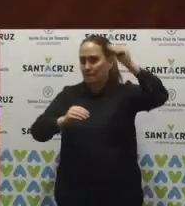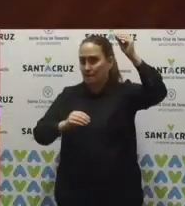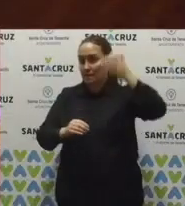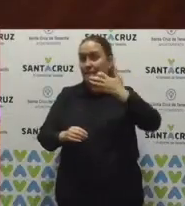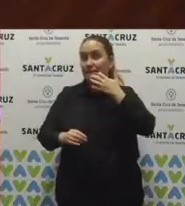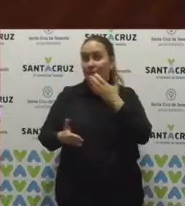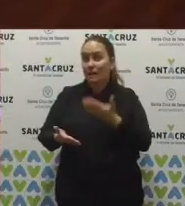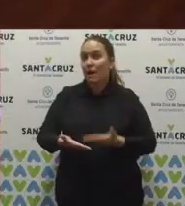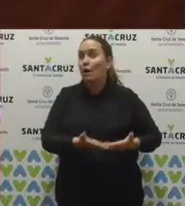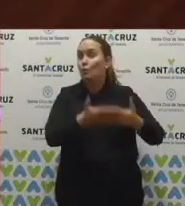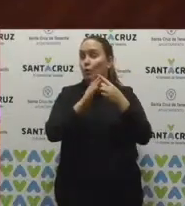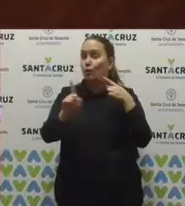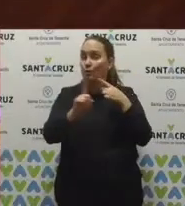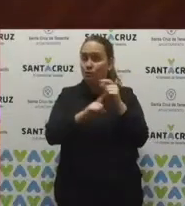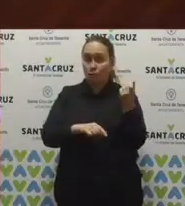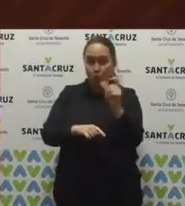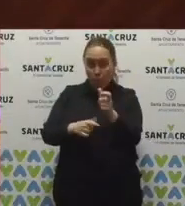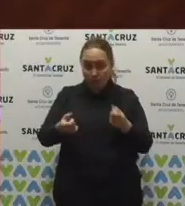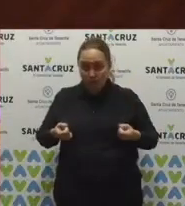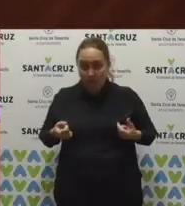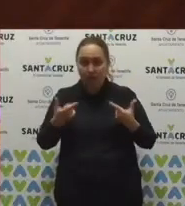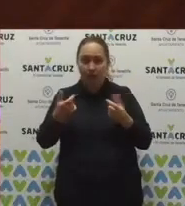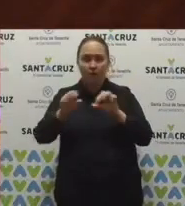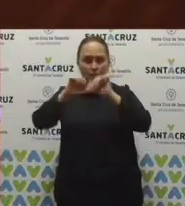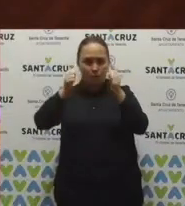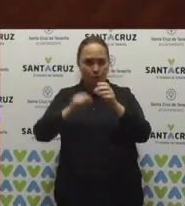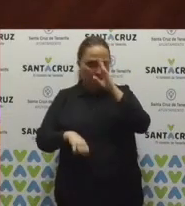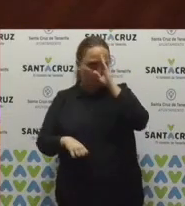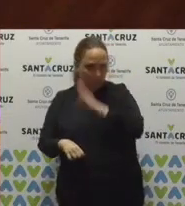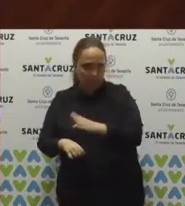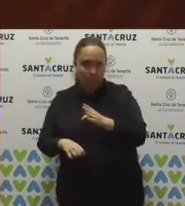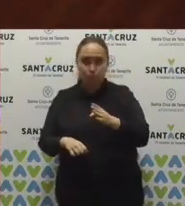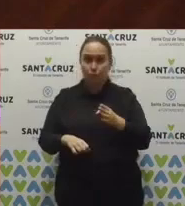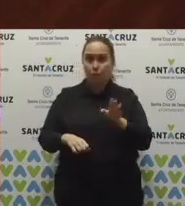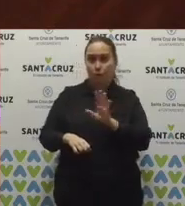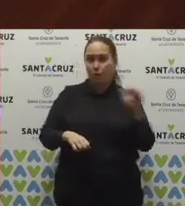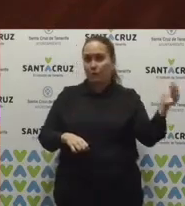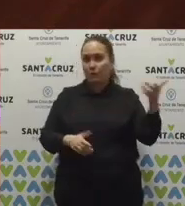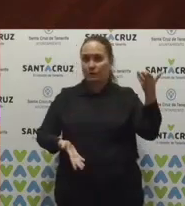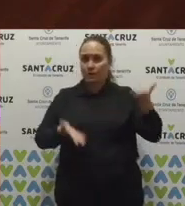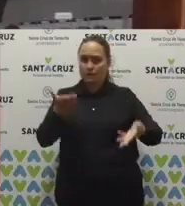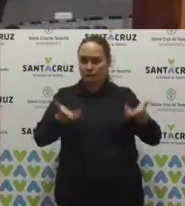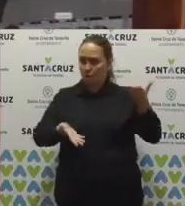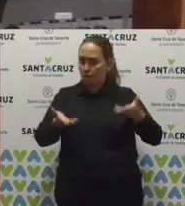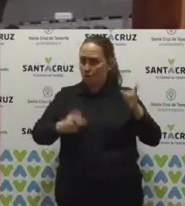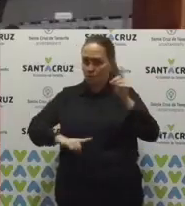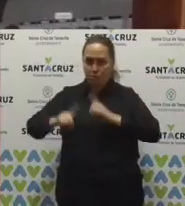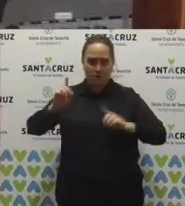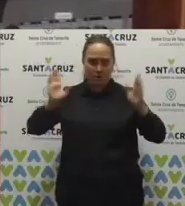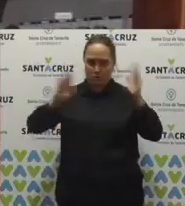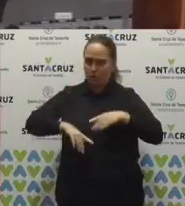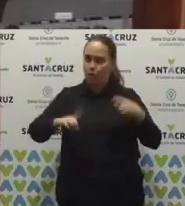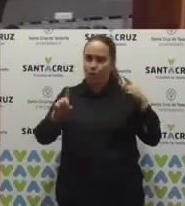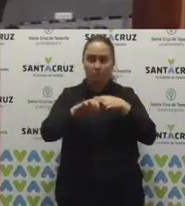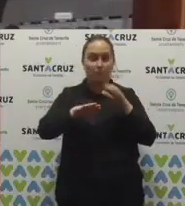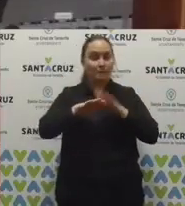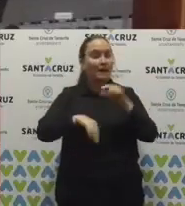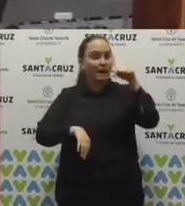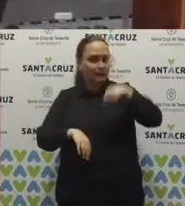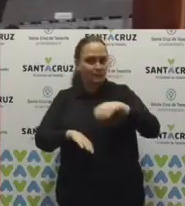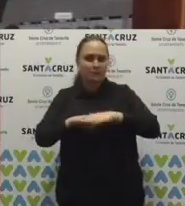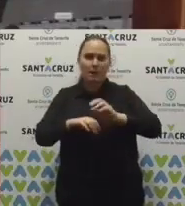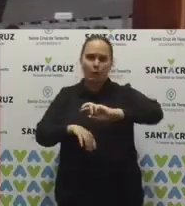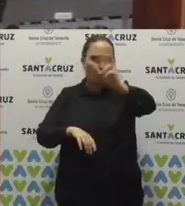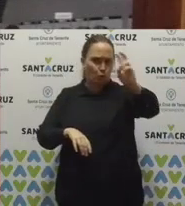para evaluar el coste del modelo de gestión directa y el coste el modelo de gestión indirecta ningún problema para que se haga para éste y para cualquier otro